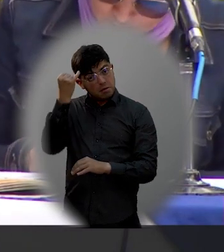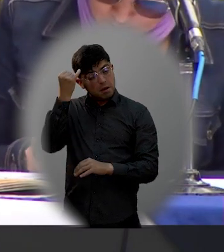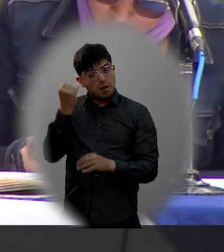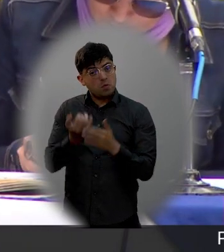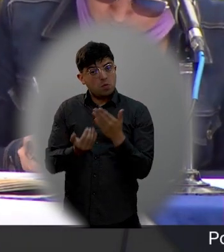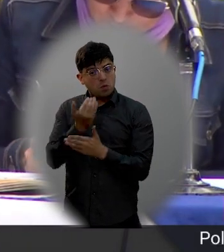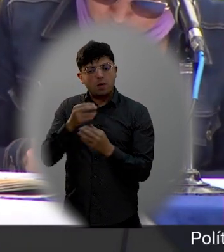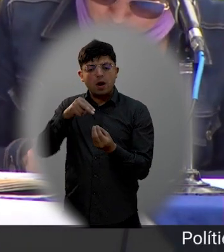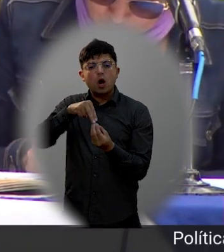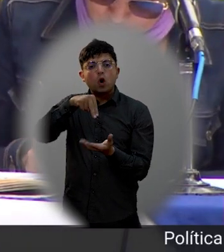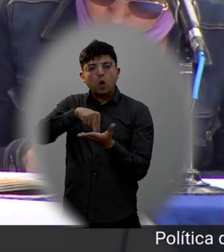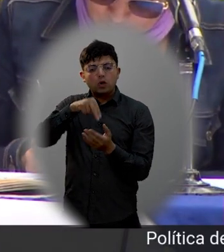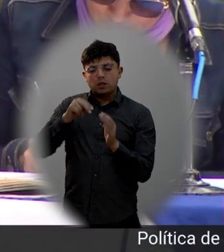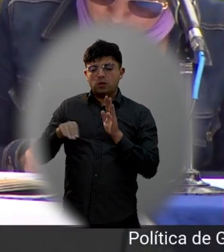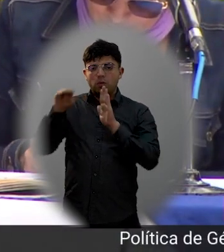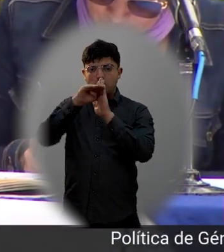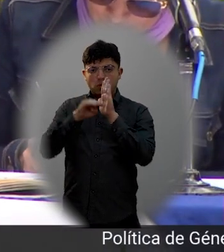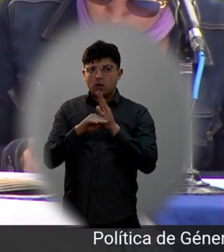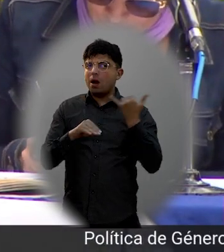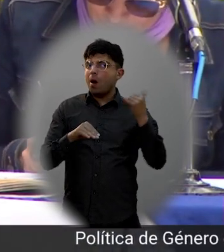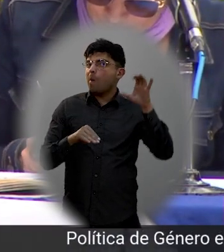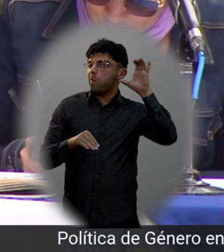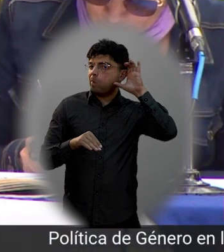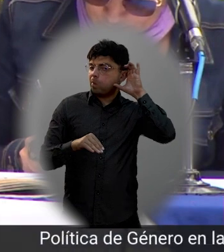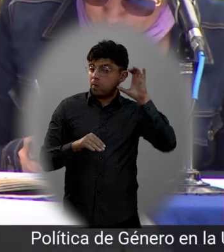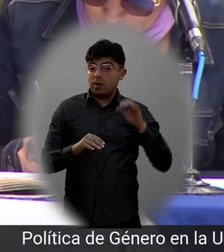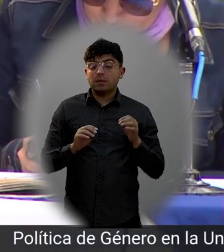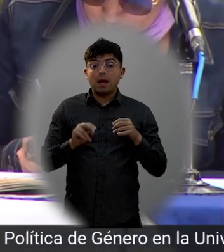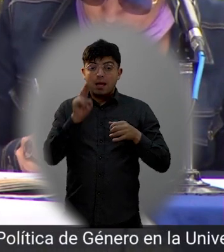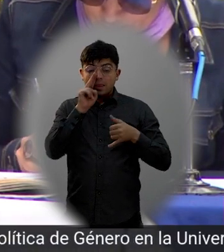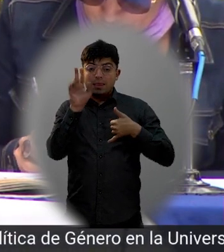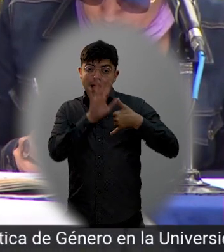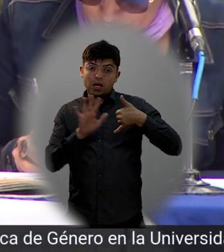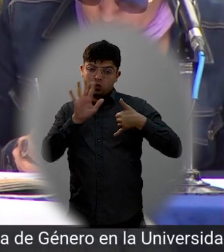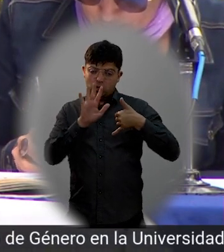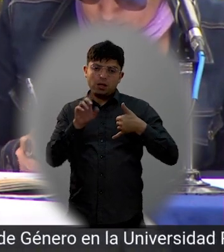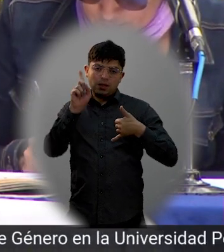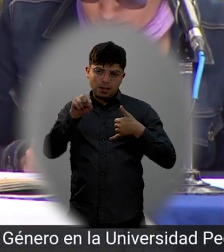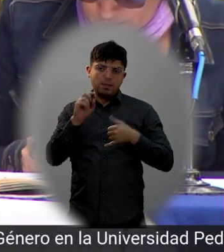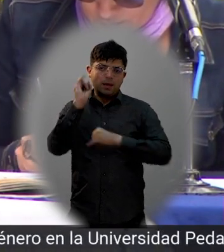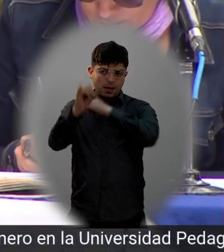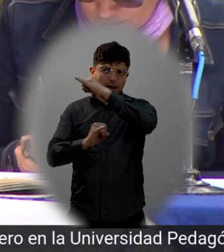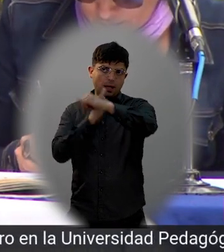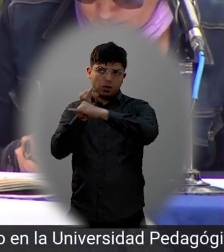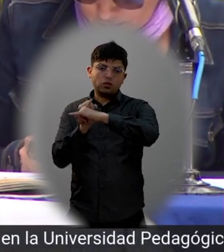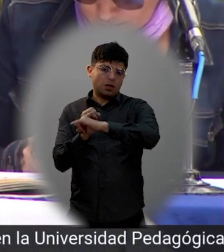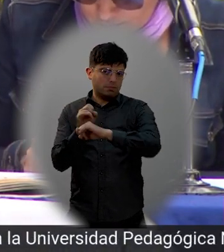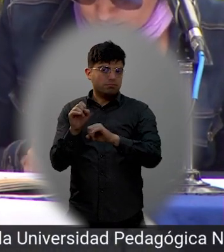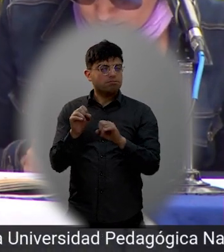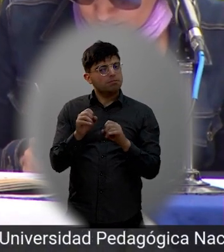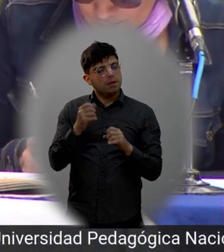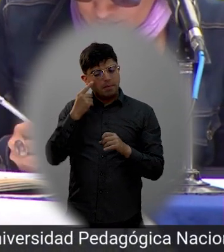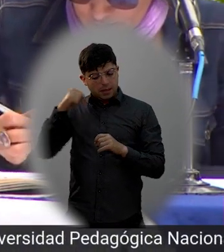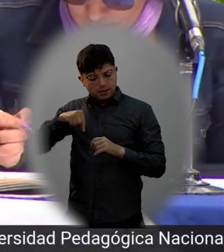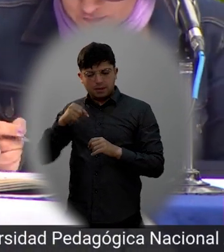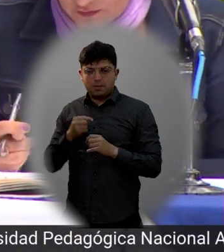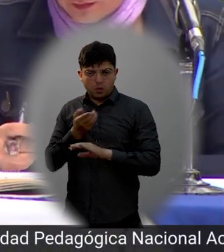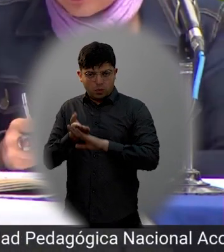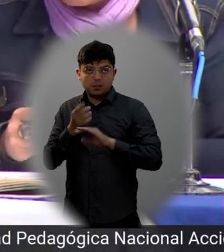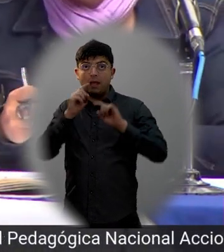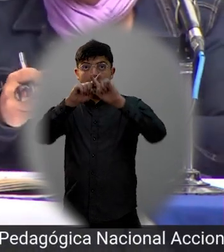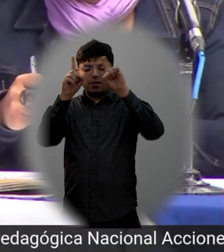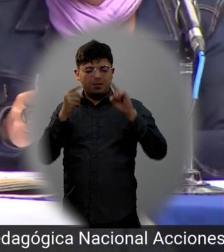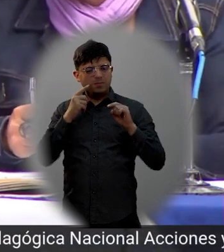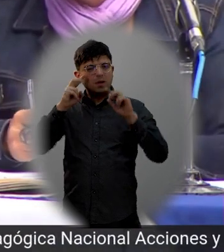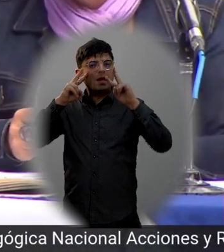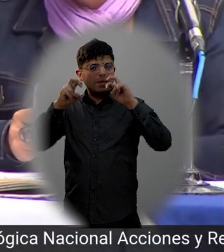el contexto de los protocolos existentes, no solamente a nivel nacional, sino también a nivel internacional. En una investigación que